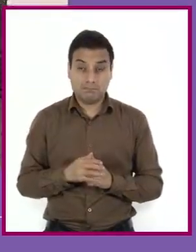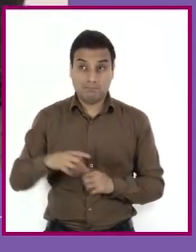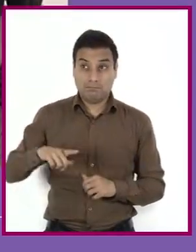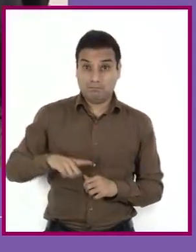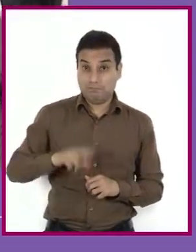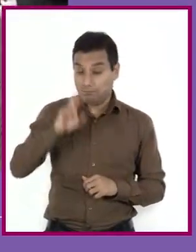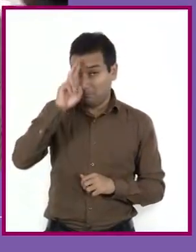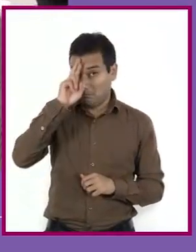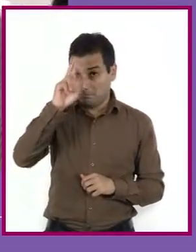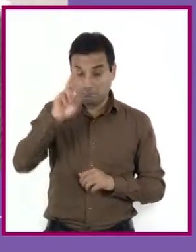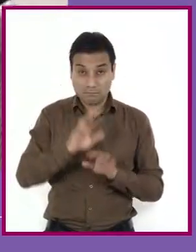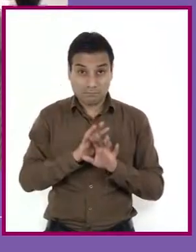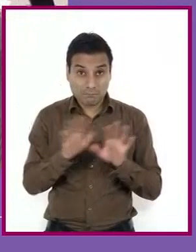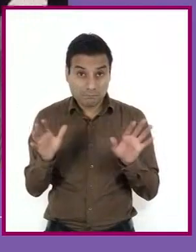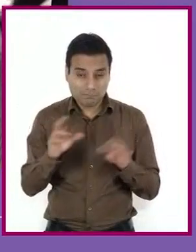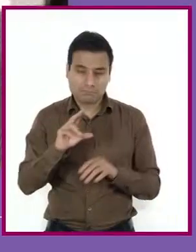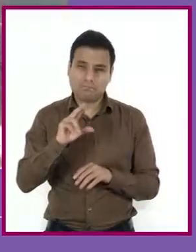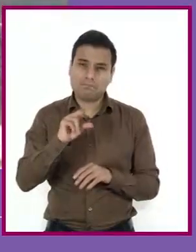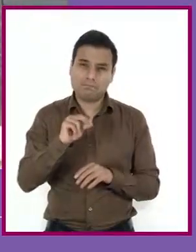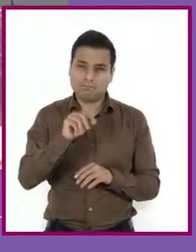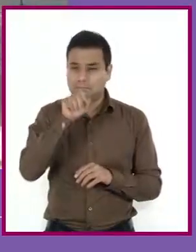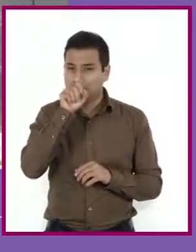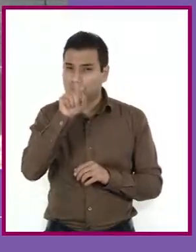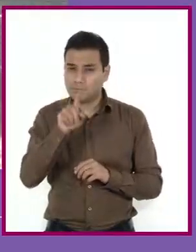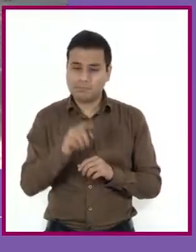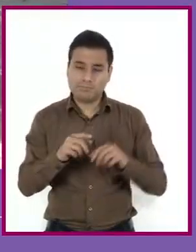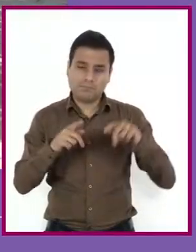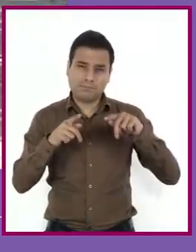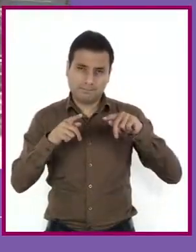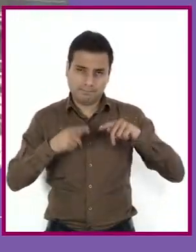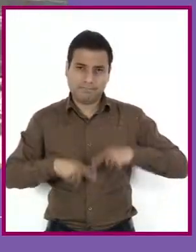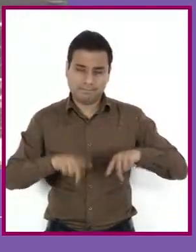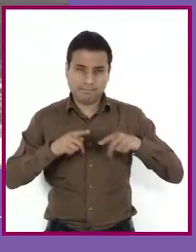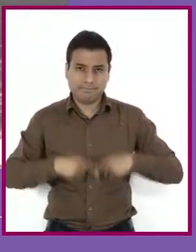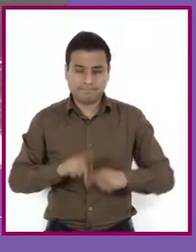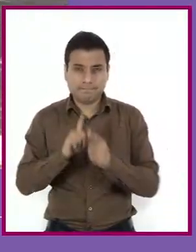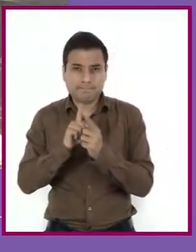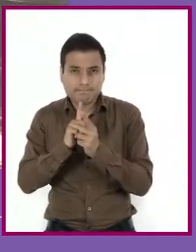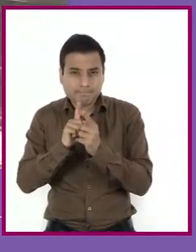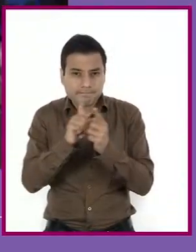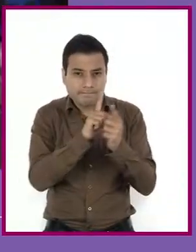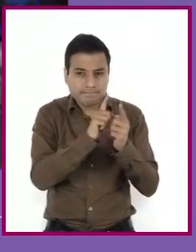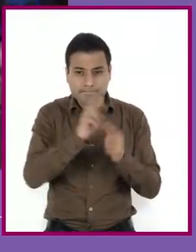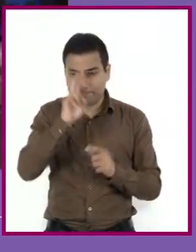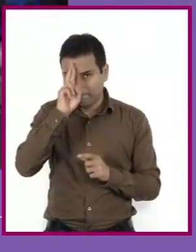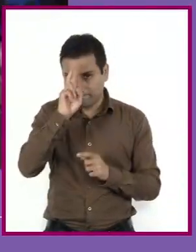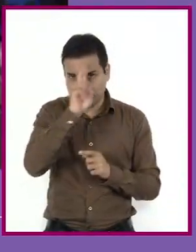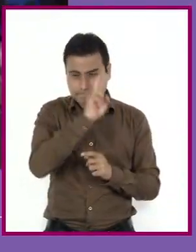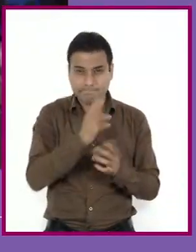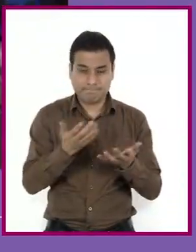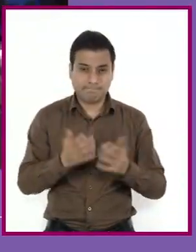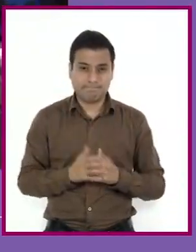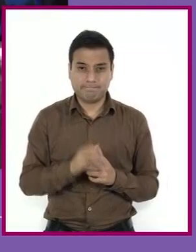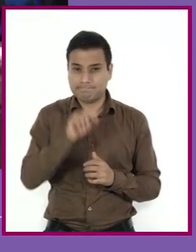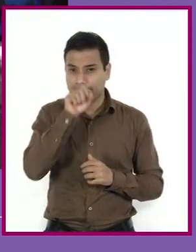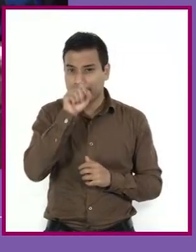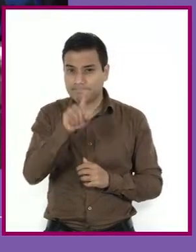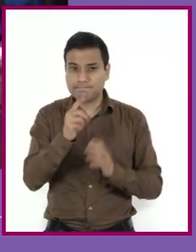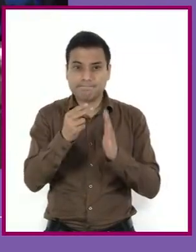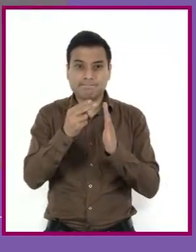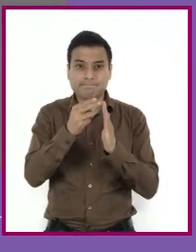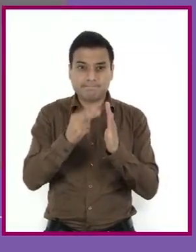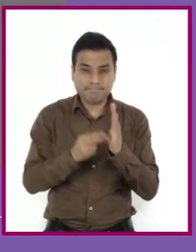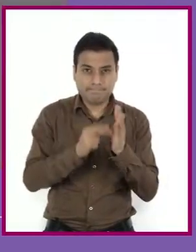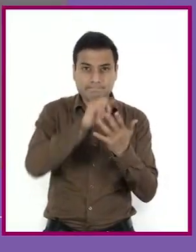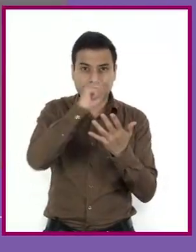públicos. Abarca también las relaciones que establecemos como individuos en una sociedad, así como las normas que acordamos